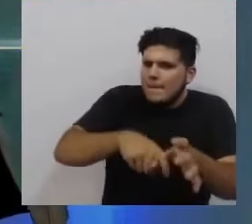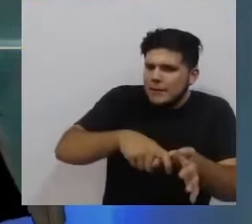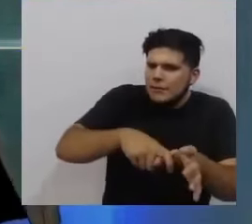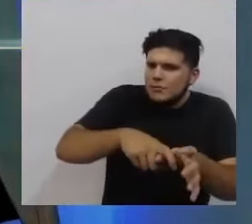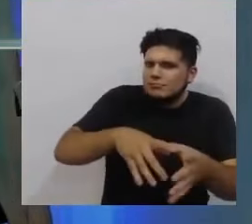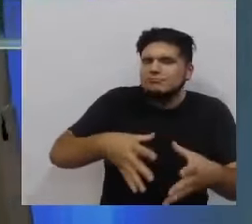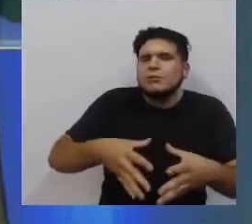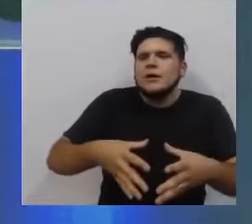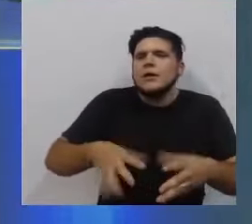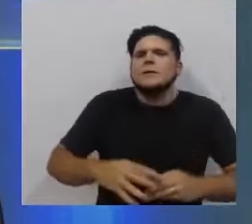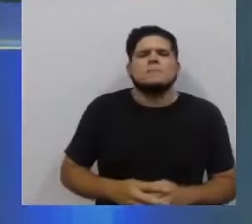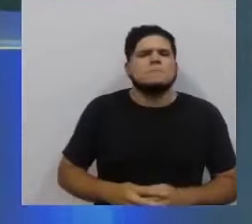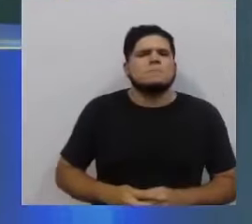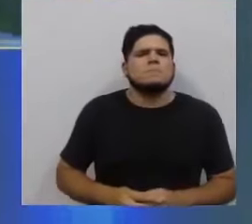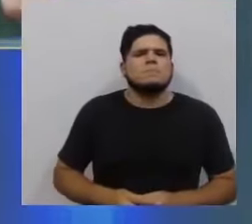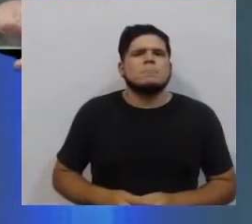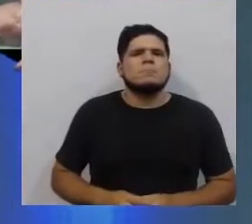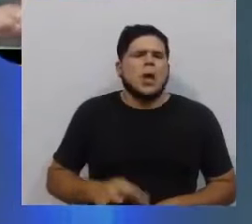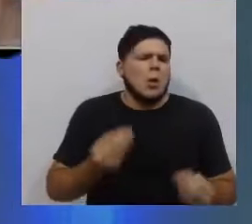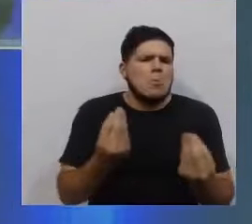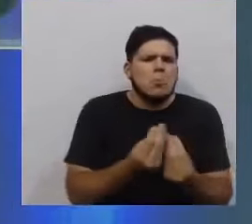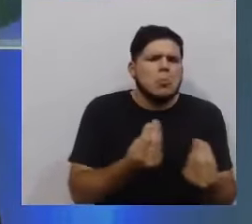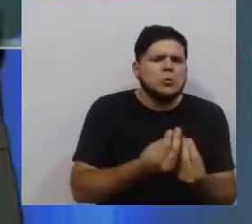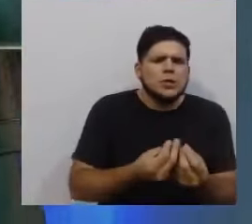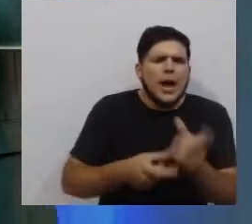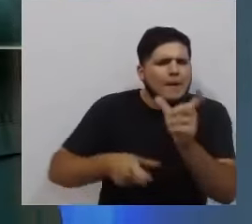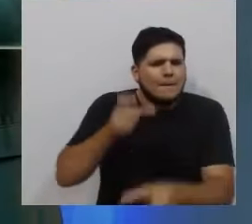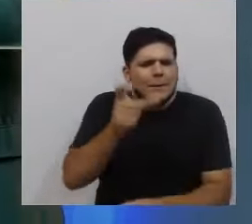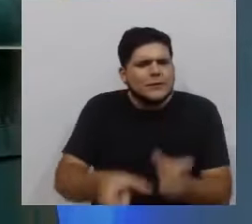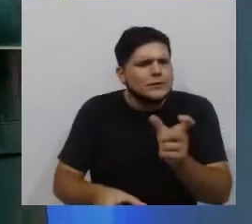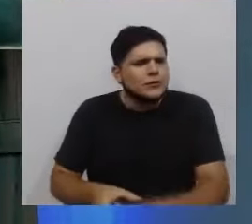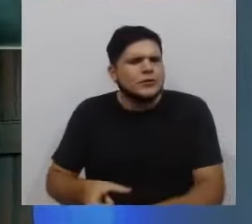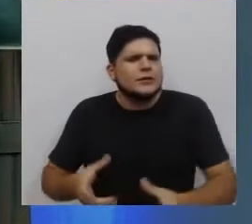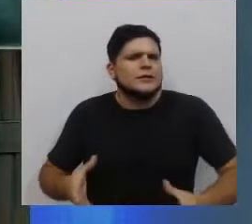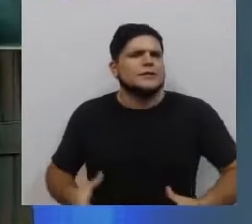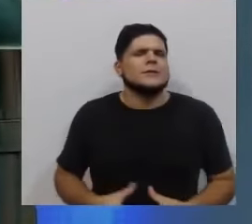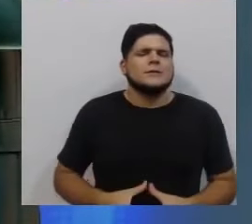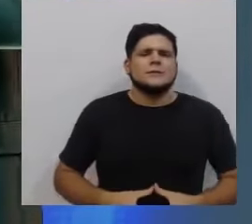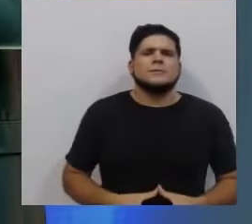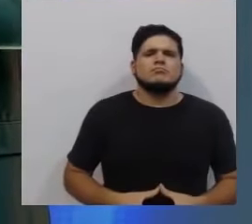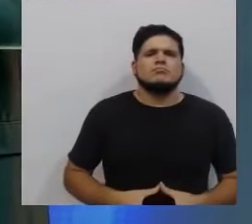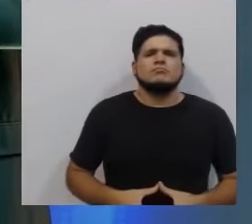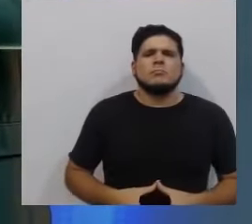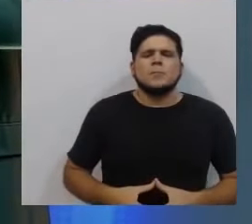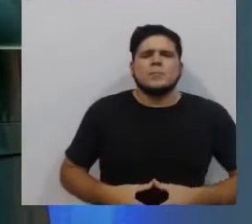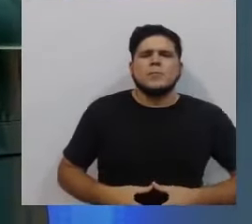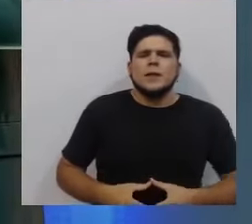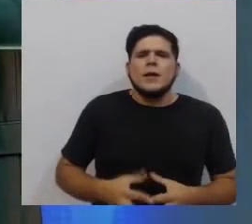a reaccionar diciendo este es nuestro tiempo pero la palabra de dios nos enseña que dentro del mismo grupo